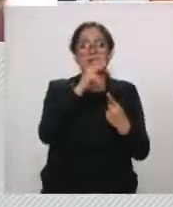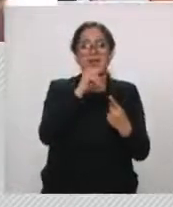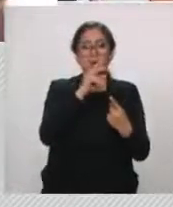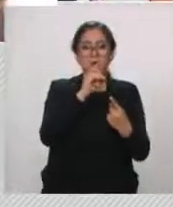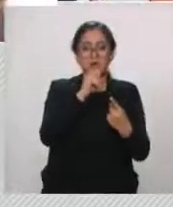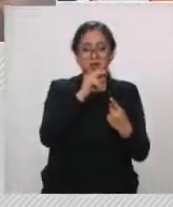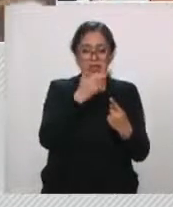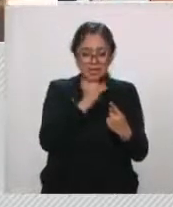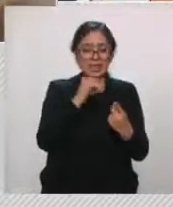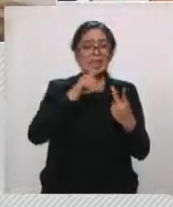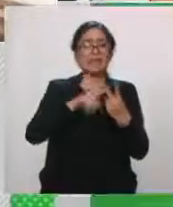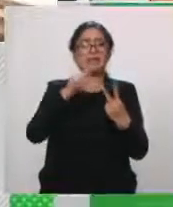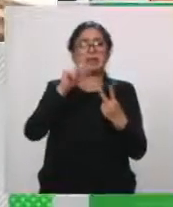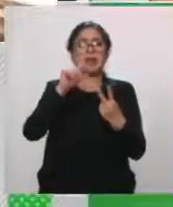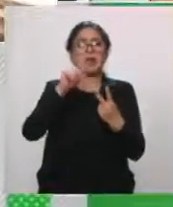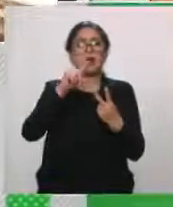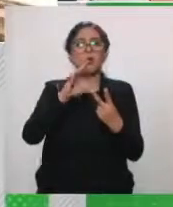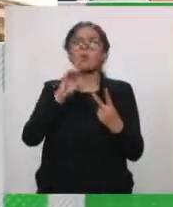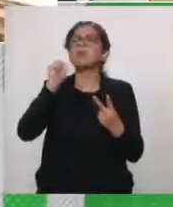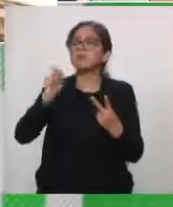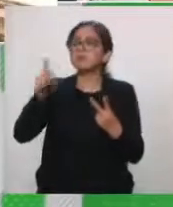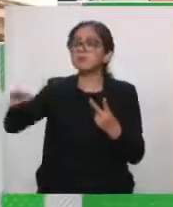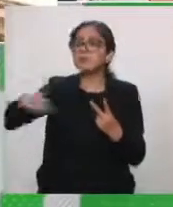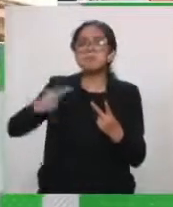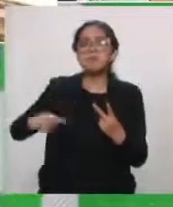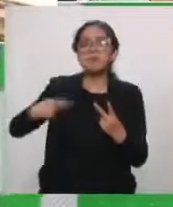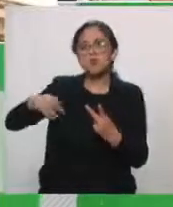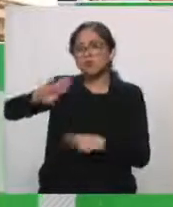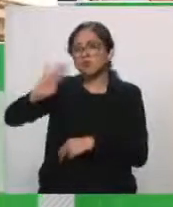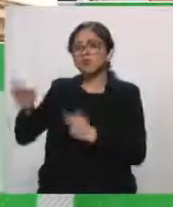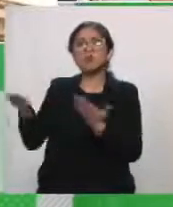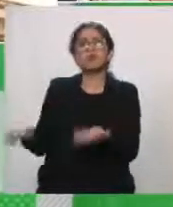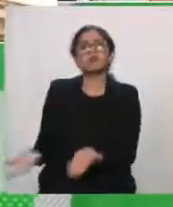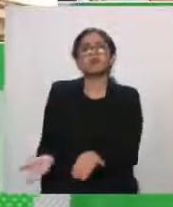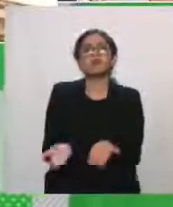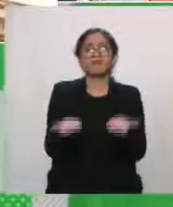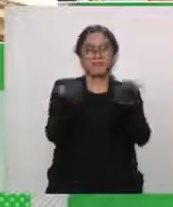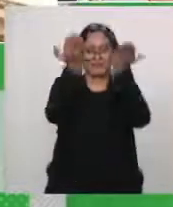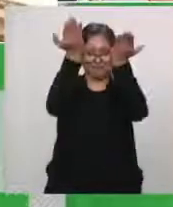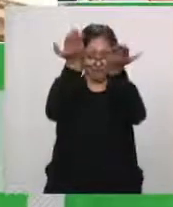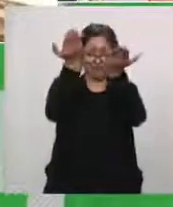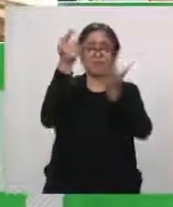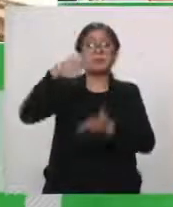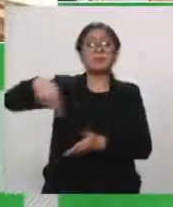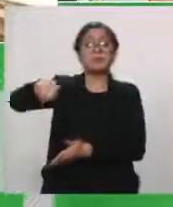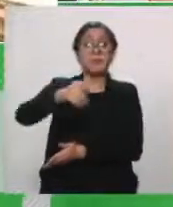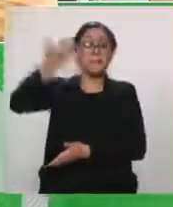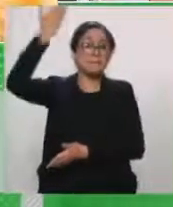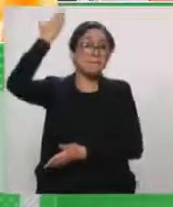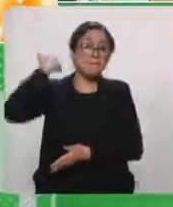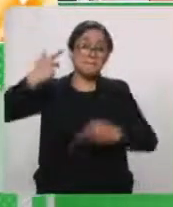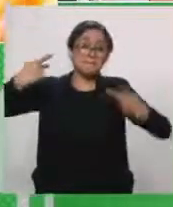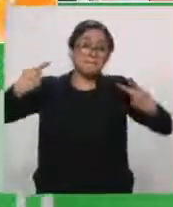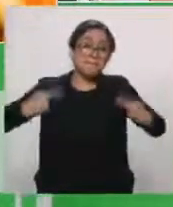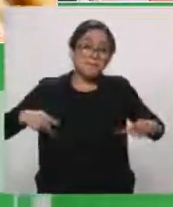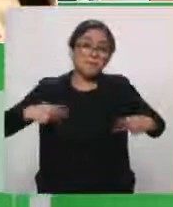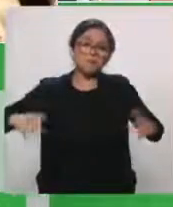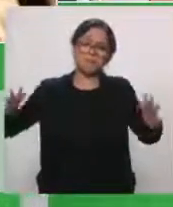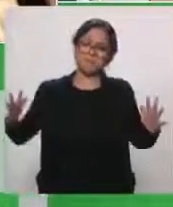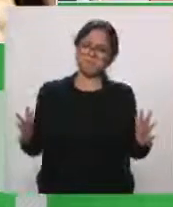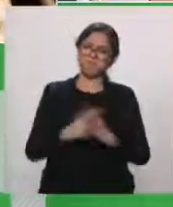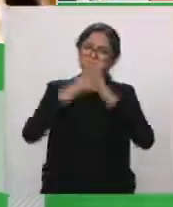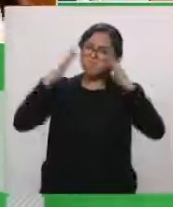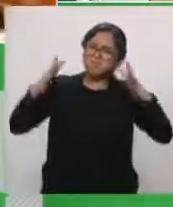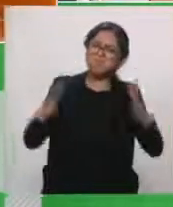ofrecían sacrificios. Y entonces los guerreros que habían aportado un